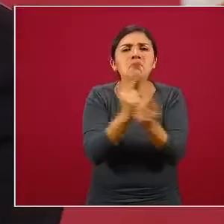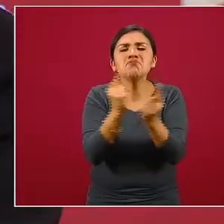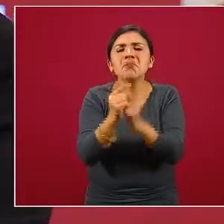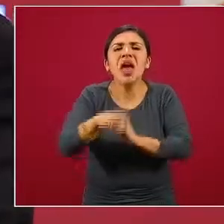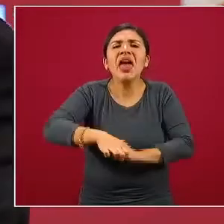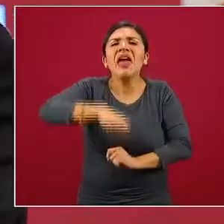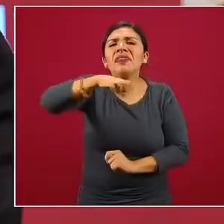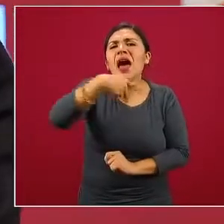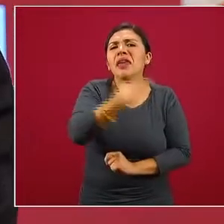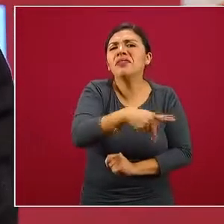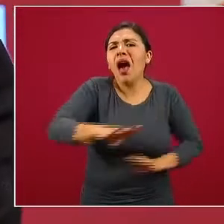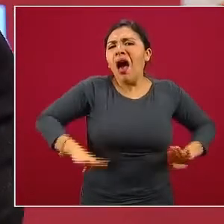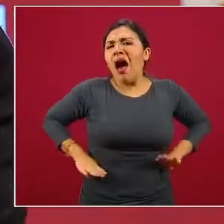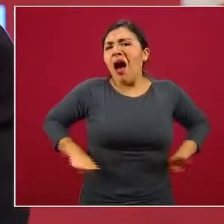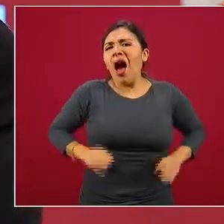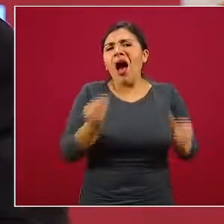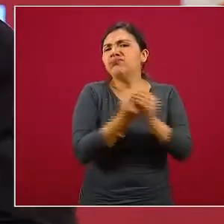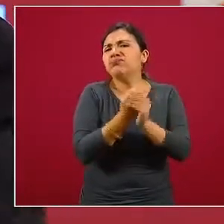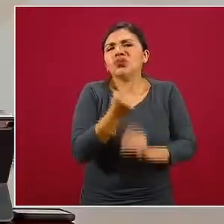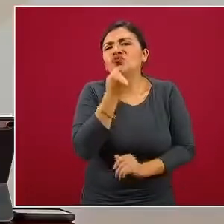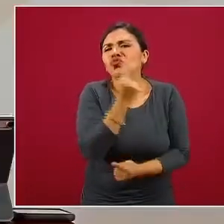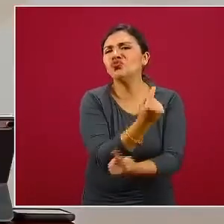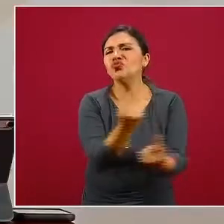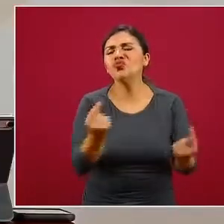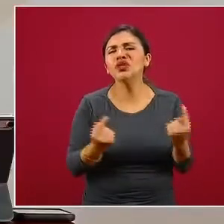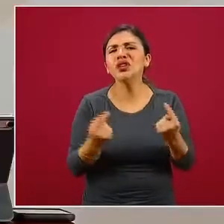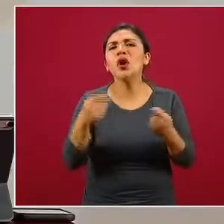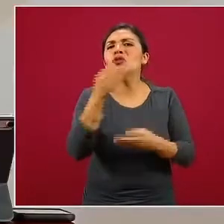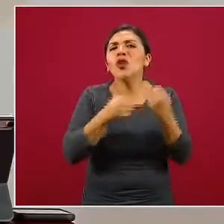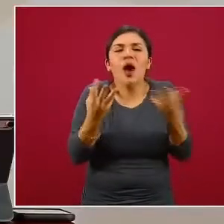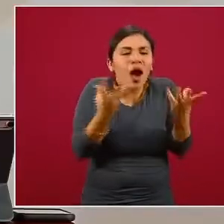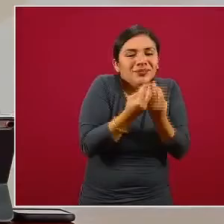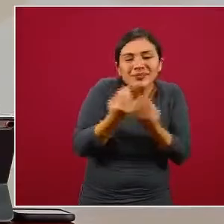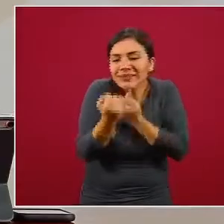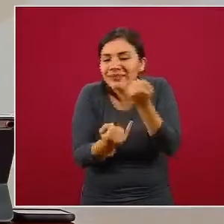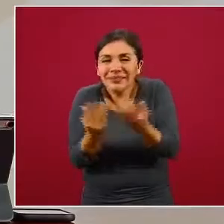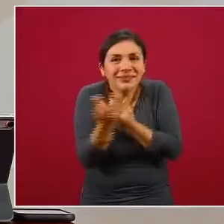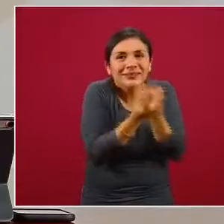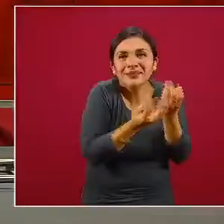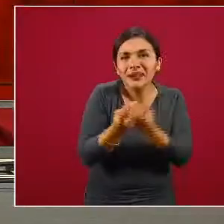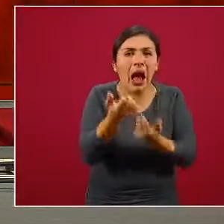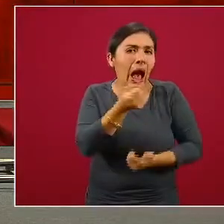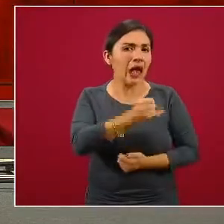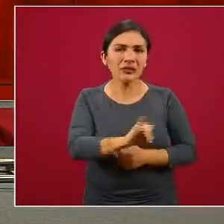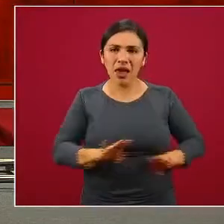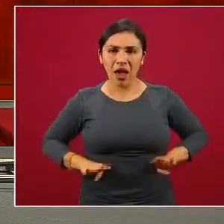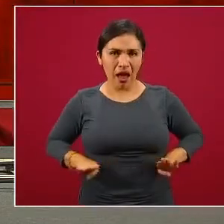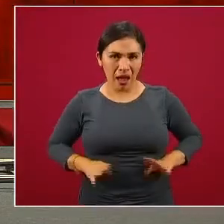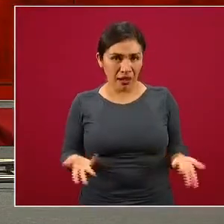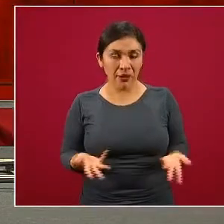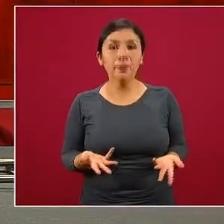su edad y la conducta propia de la edad, suelen estar muy pegados unos con otros. Y también